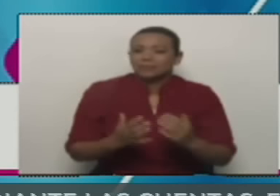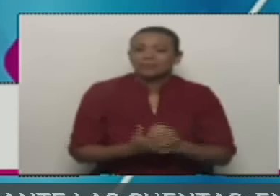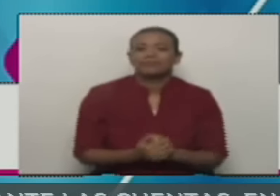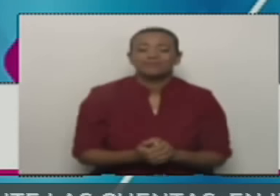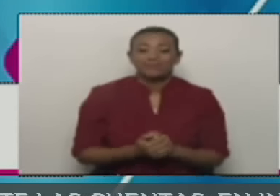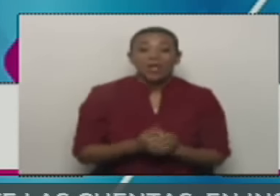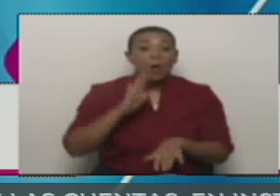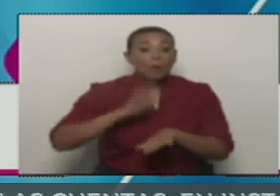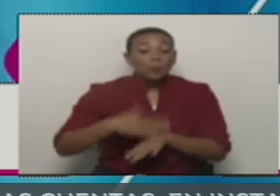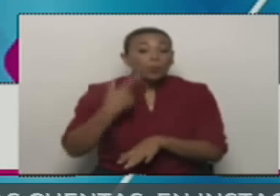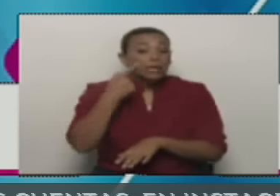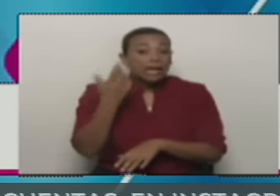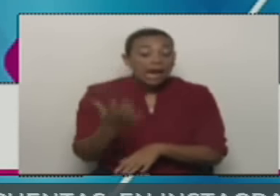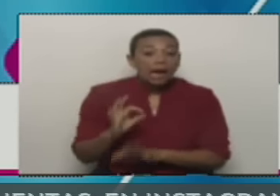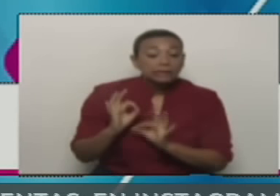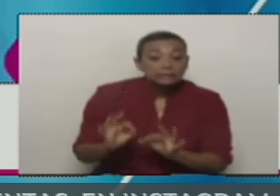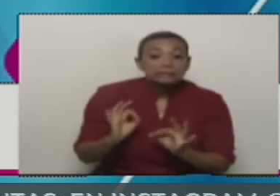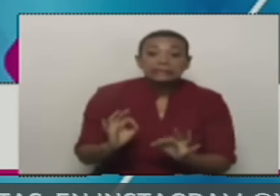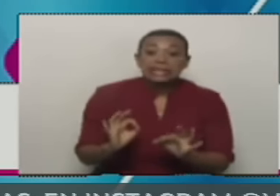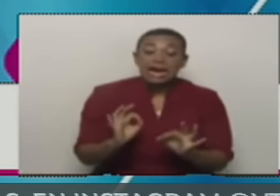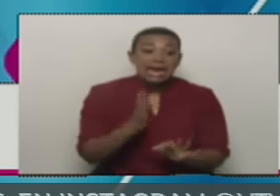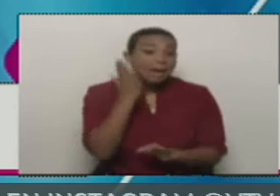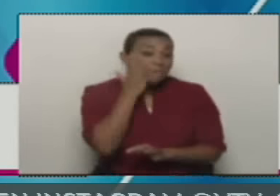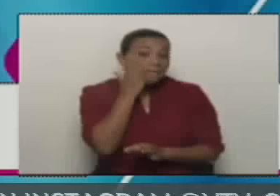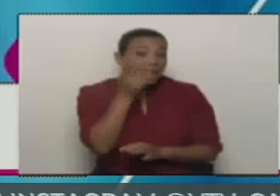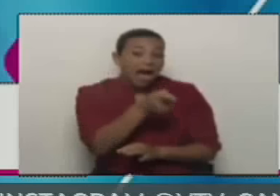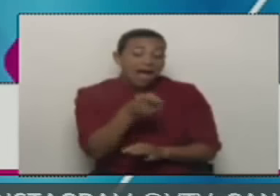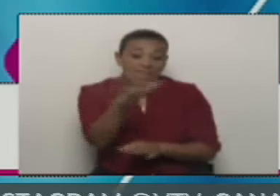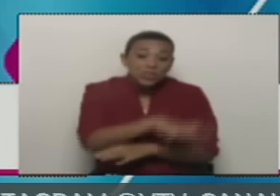Porque qué cosa, la patrona de Venezuela